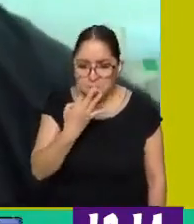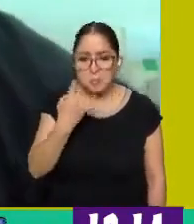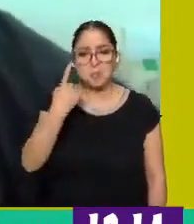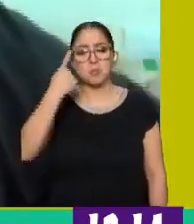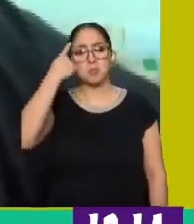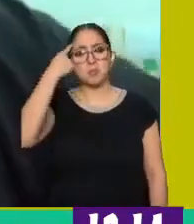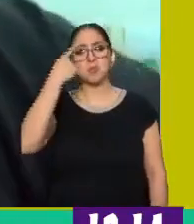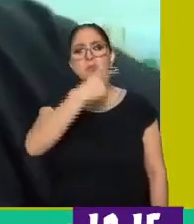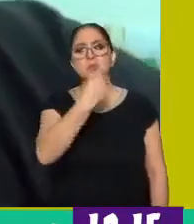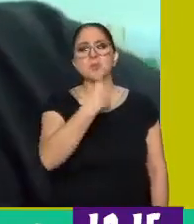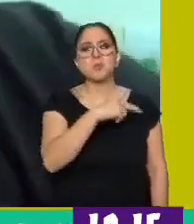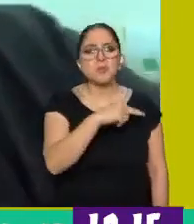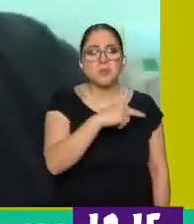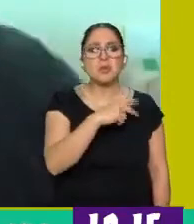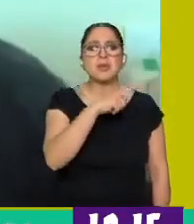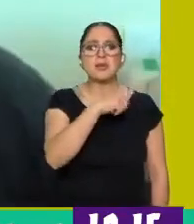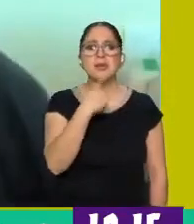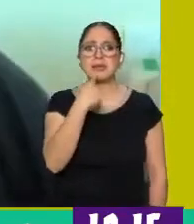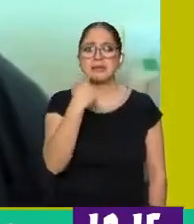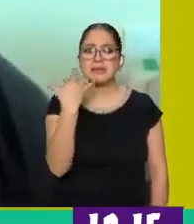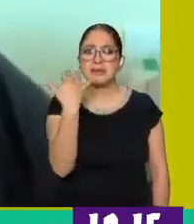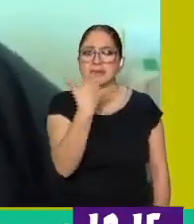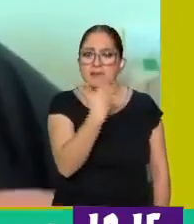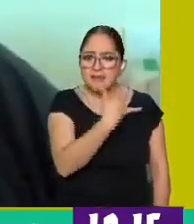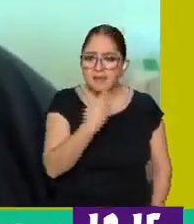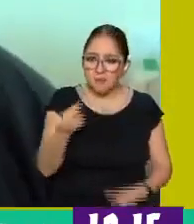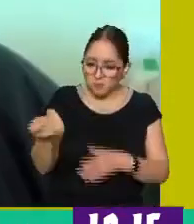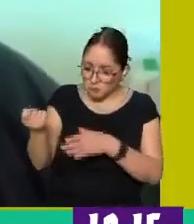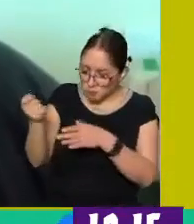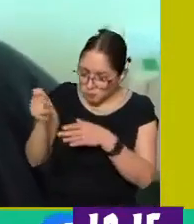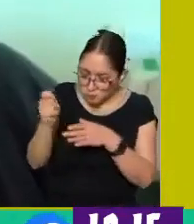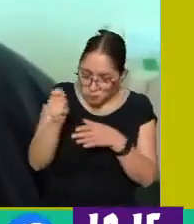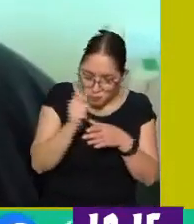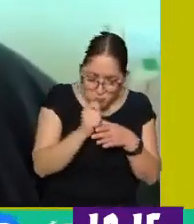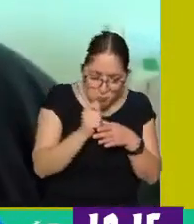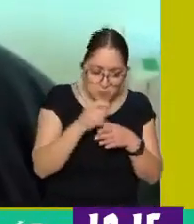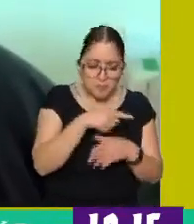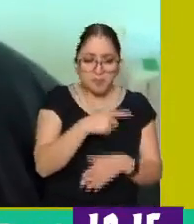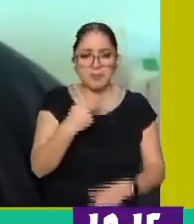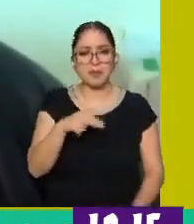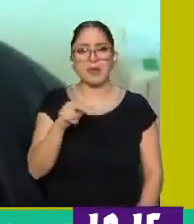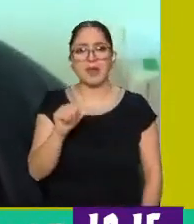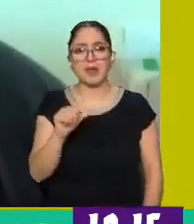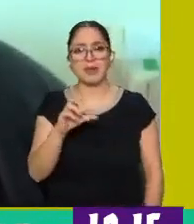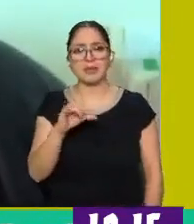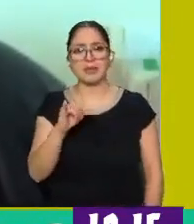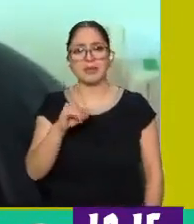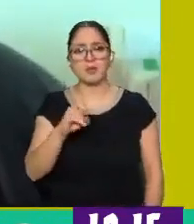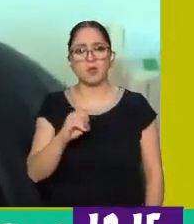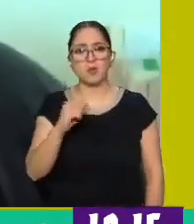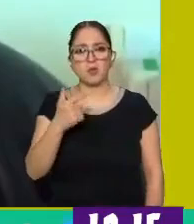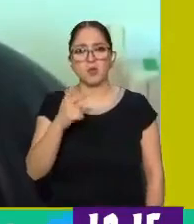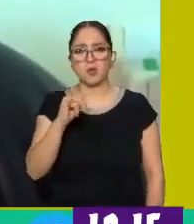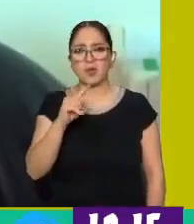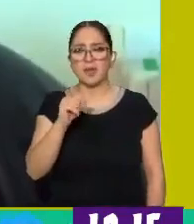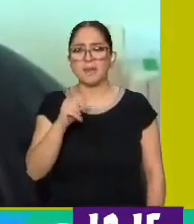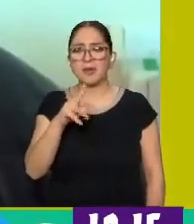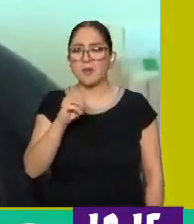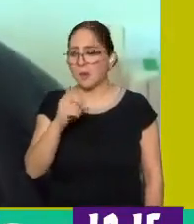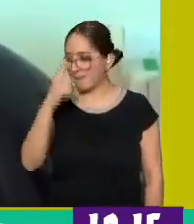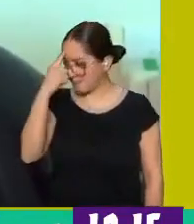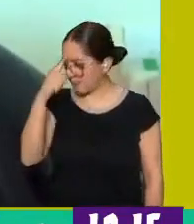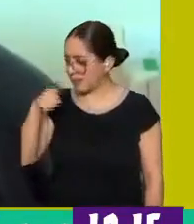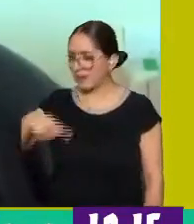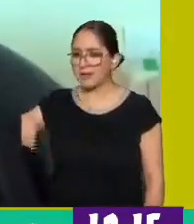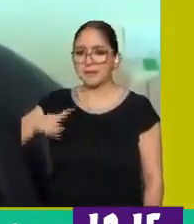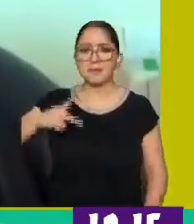Que en japonés significa sabroso, ¿va? Ya descubrió que era ácido glutámico para que compartir ese sabor con la raza, para que,